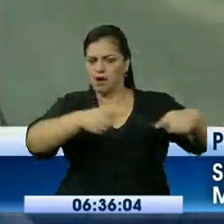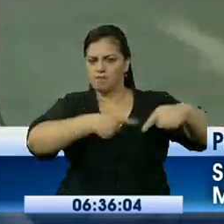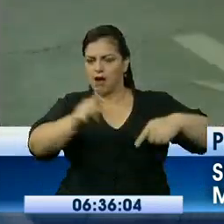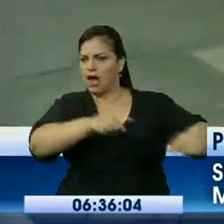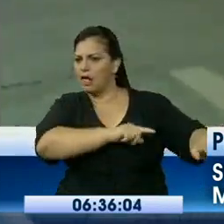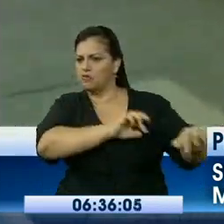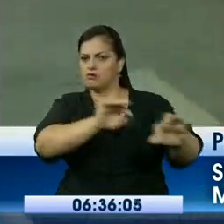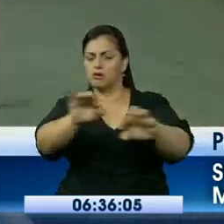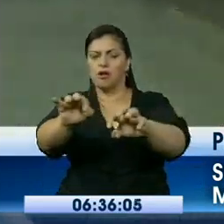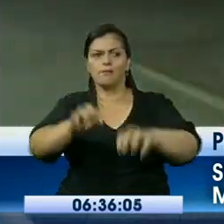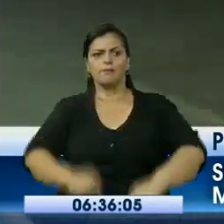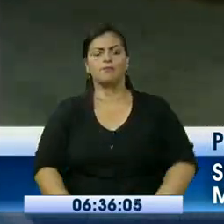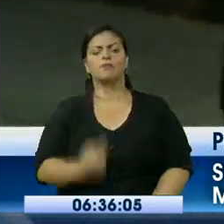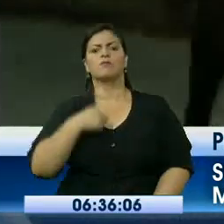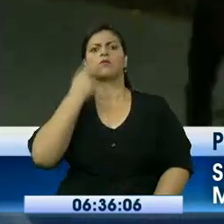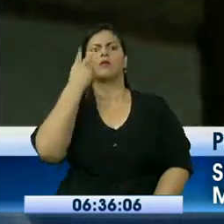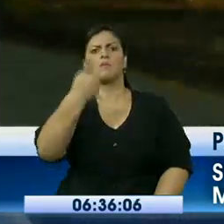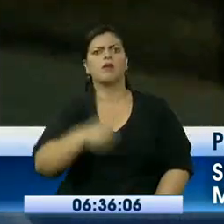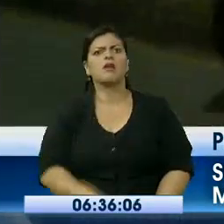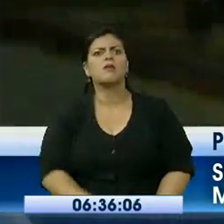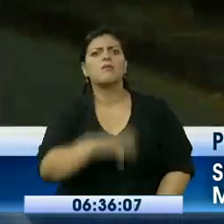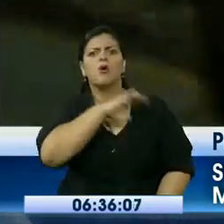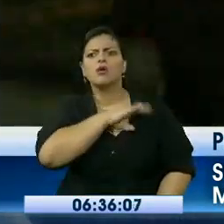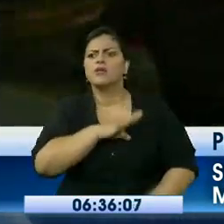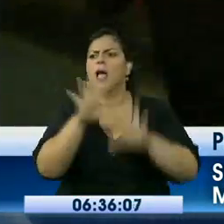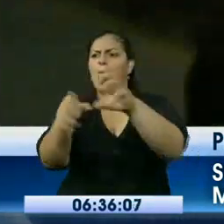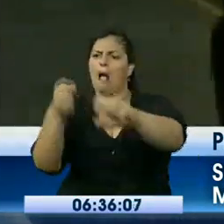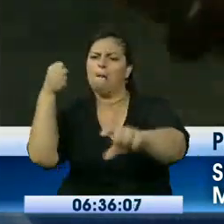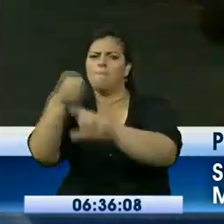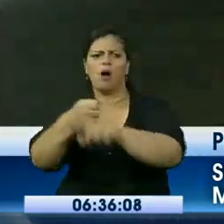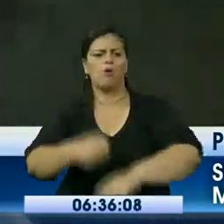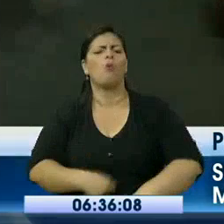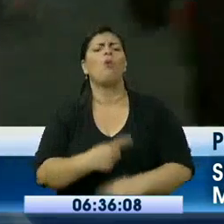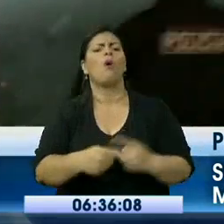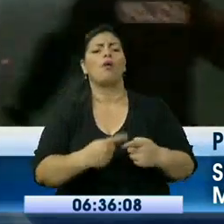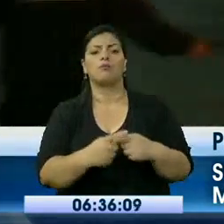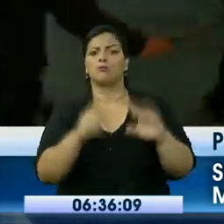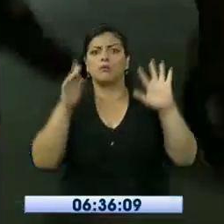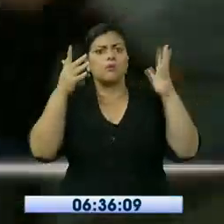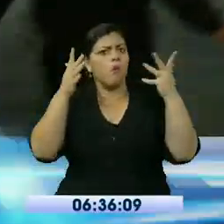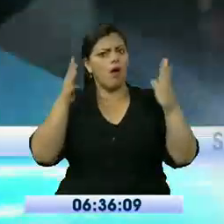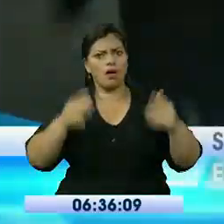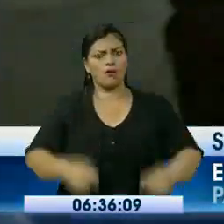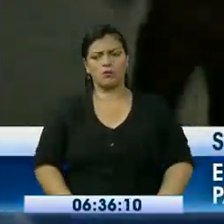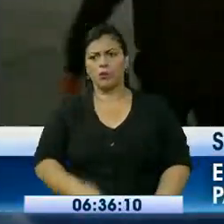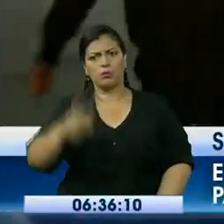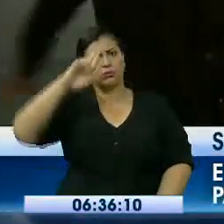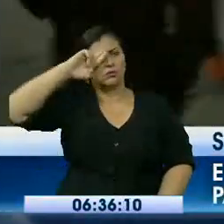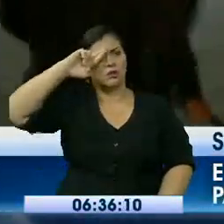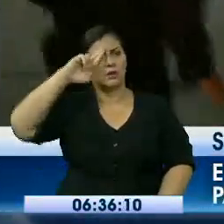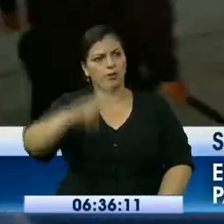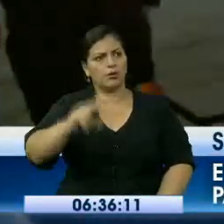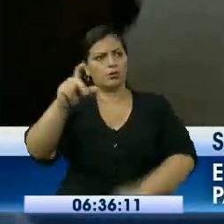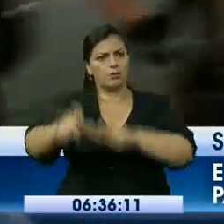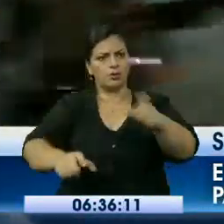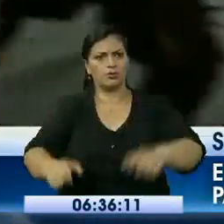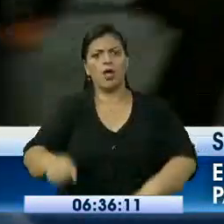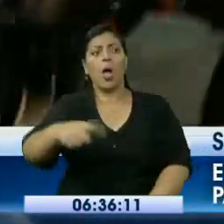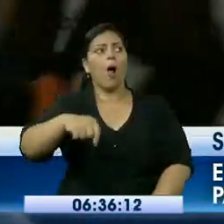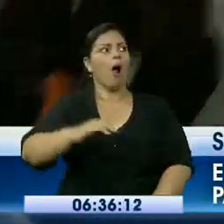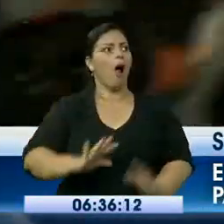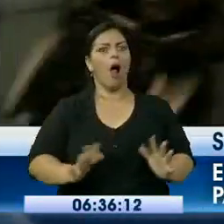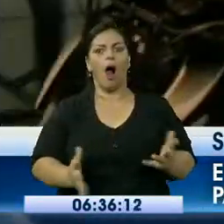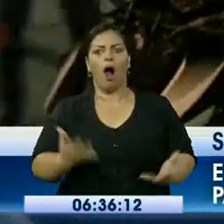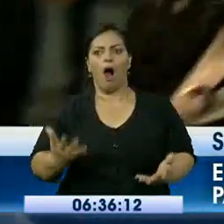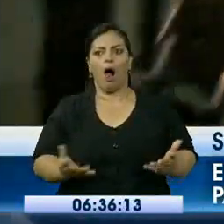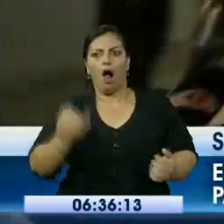los señores oficiales de la ATM. Nadie ha sido agredido, ha sido respetado todos sus derechos humanos y ellos pueden decir muchas cosas, pero realmente no fue